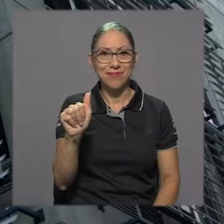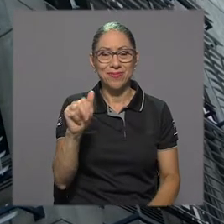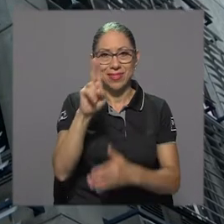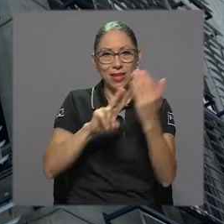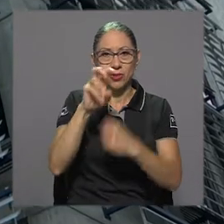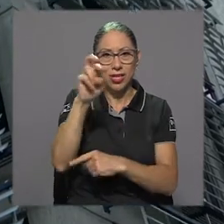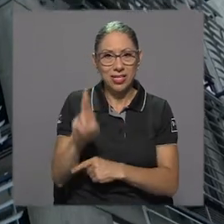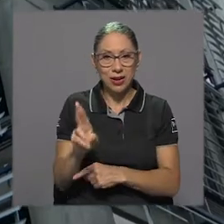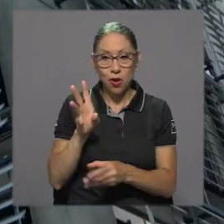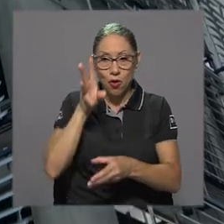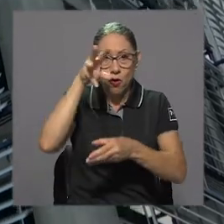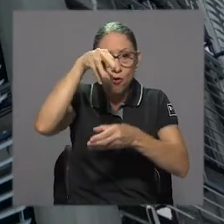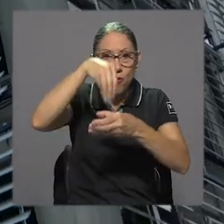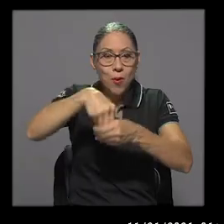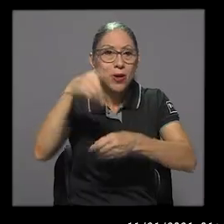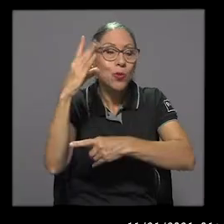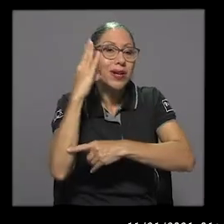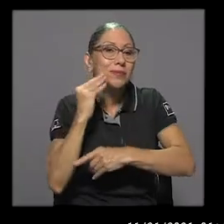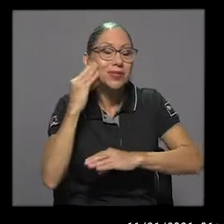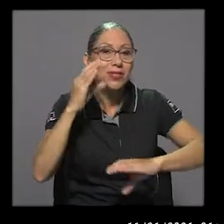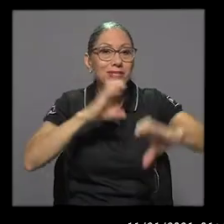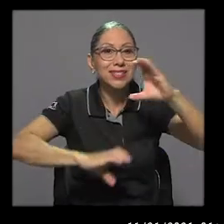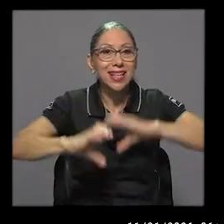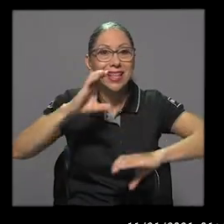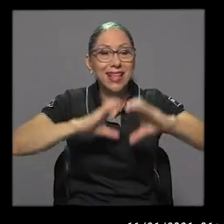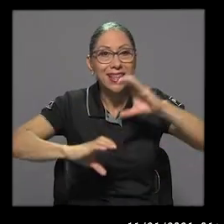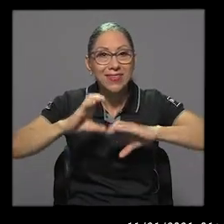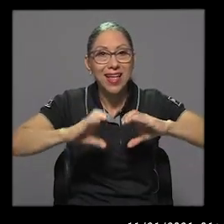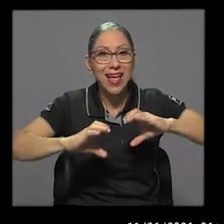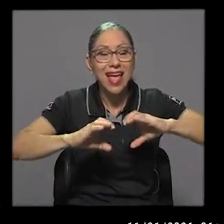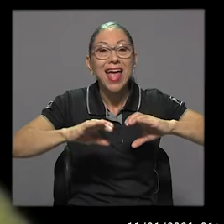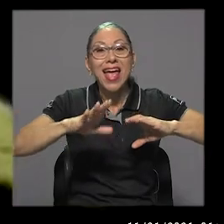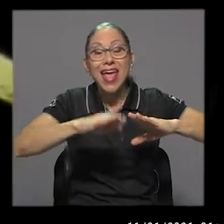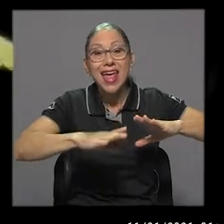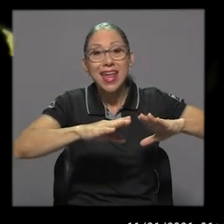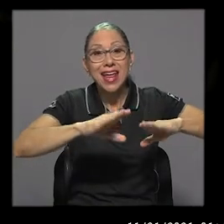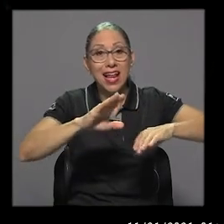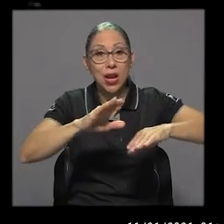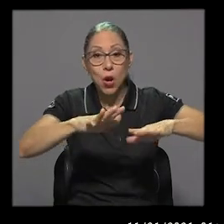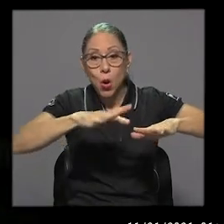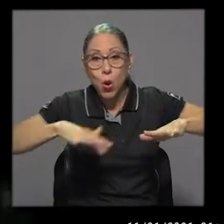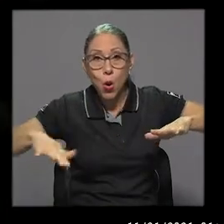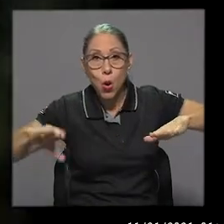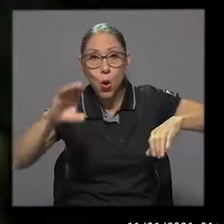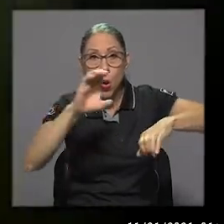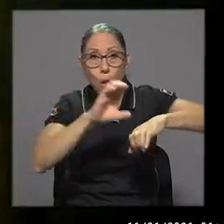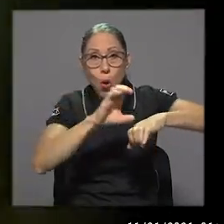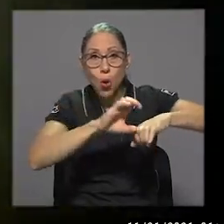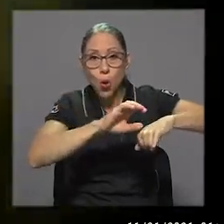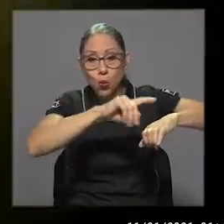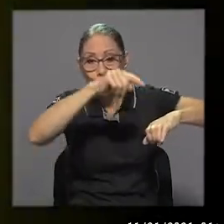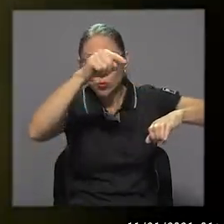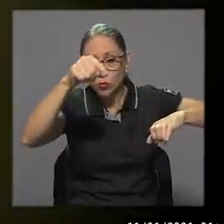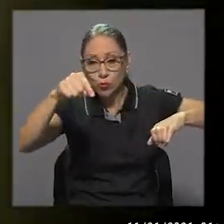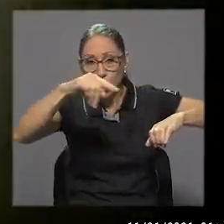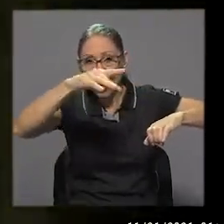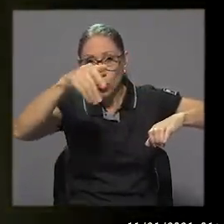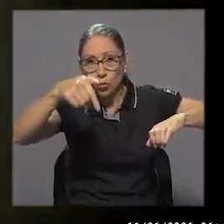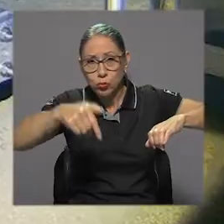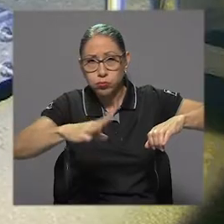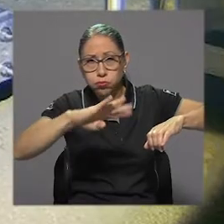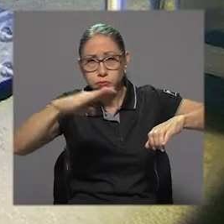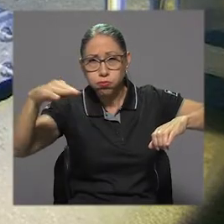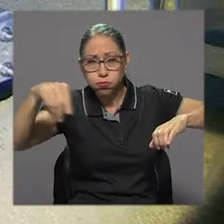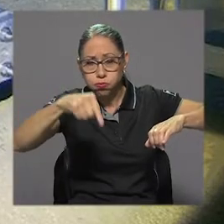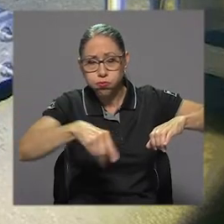de la UCR, formó parte de una expedición científica en la cordillera volcánica submarina del Coco entre